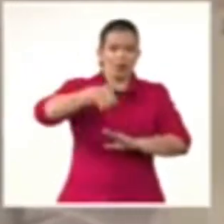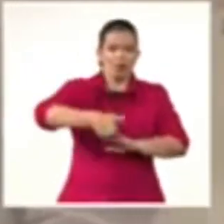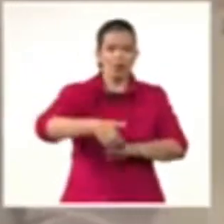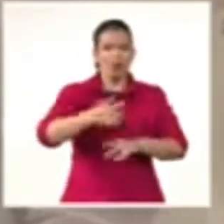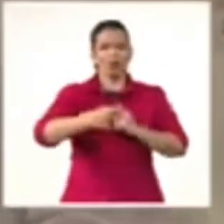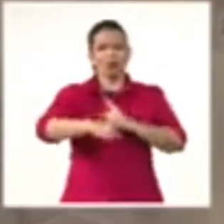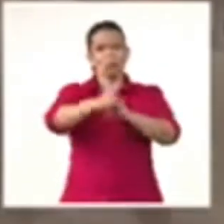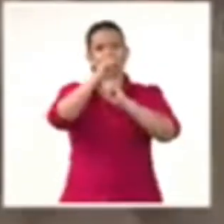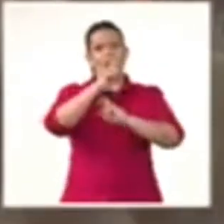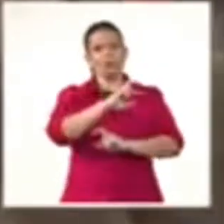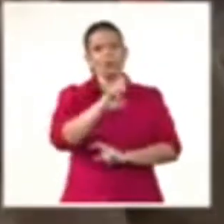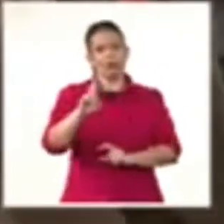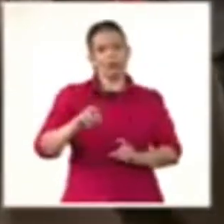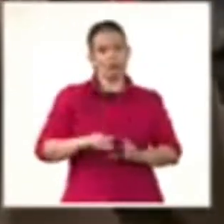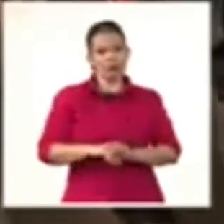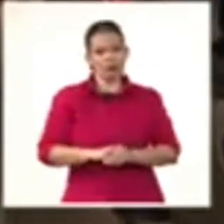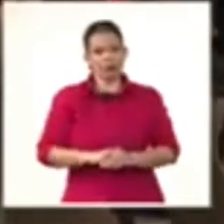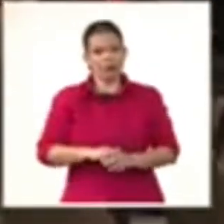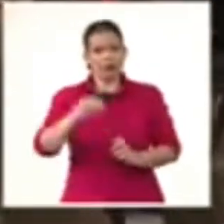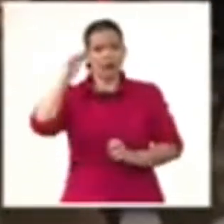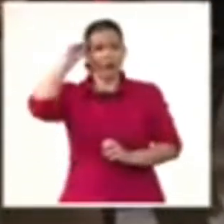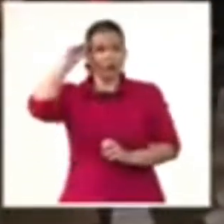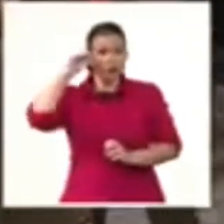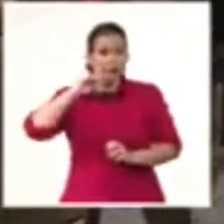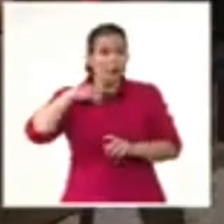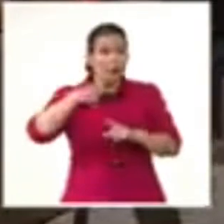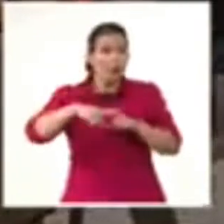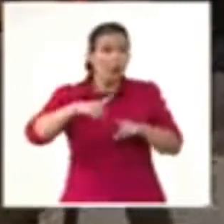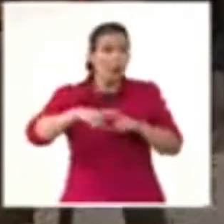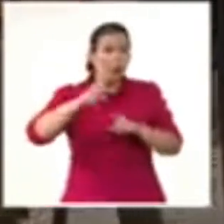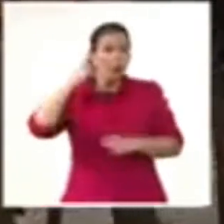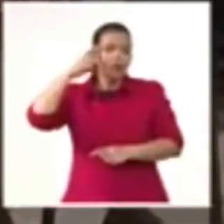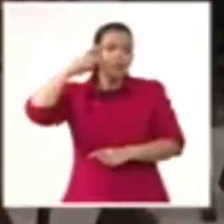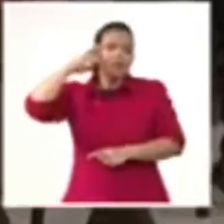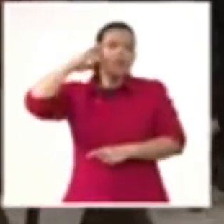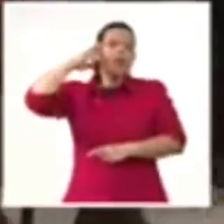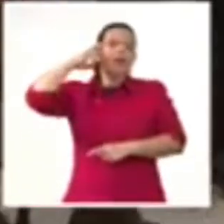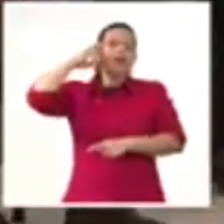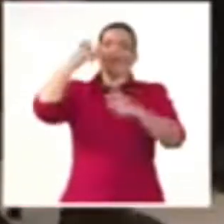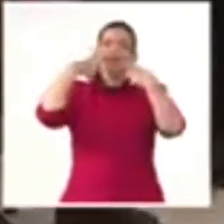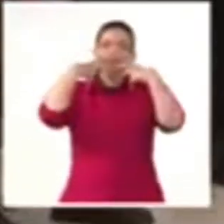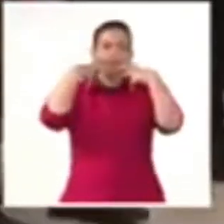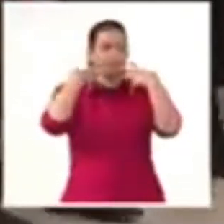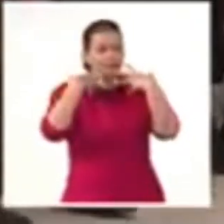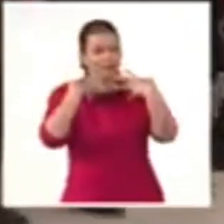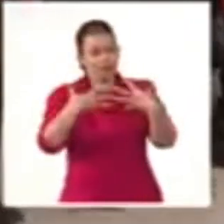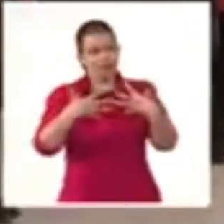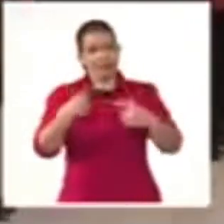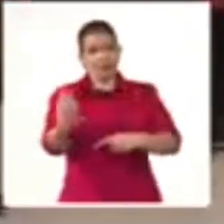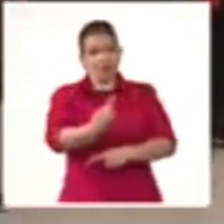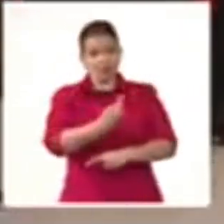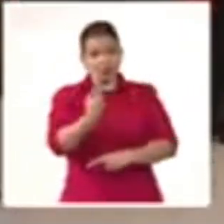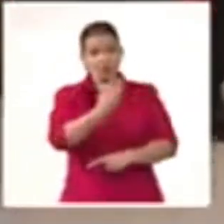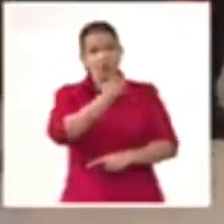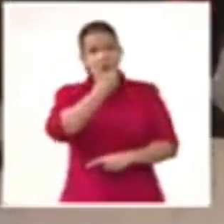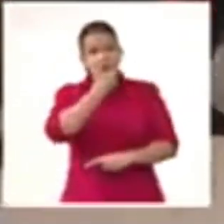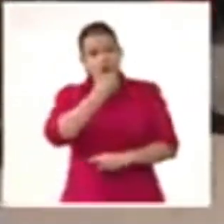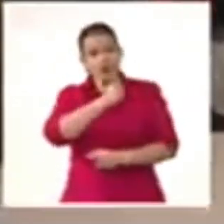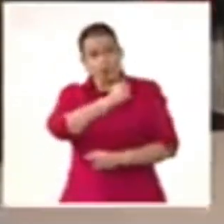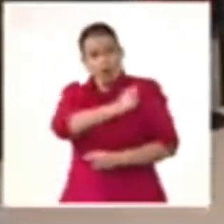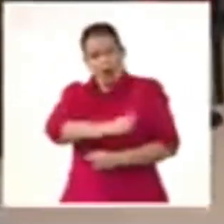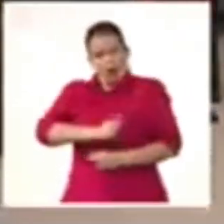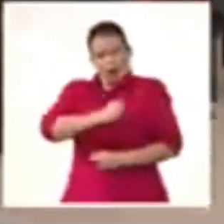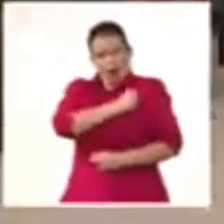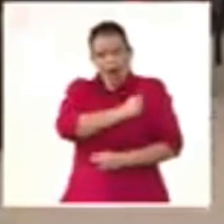posteriores. Sus valiosas memorias son parte de nuestro modo de entender y amar a la revolución, con